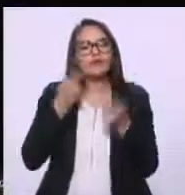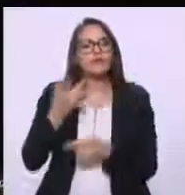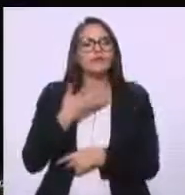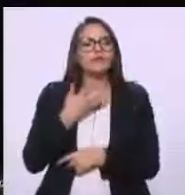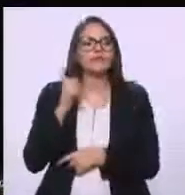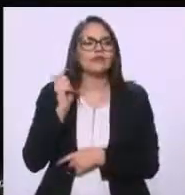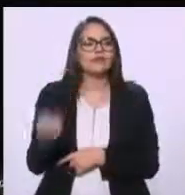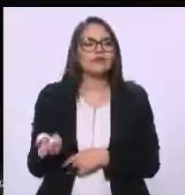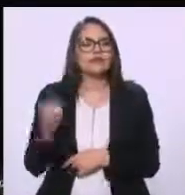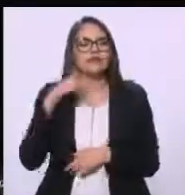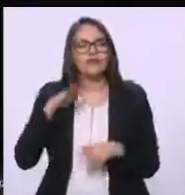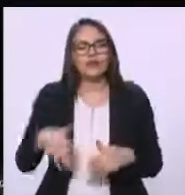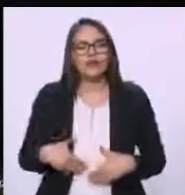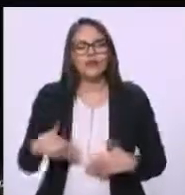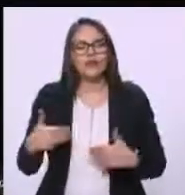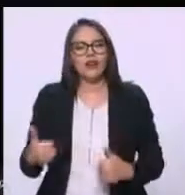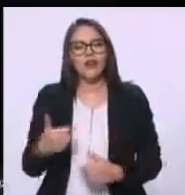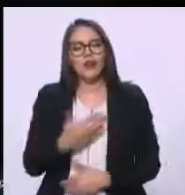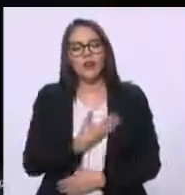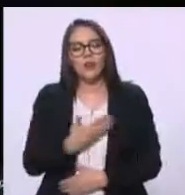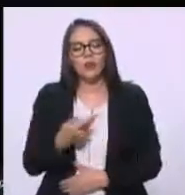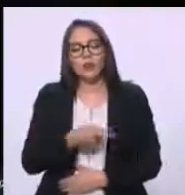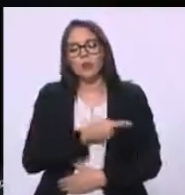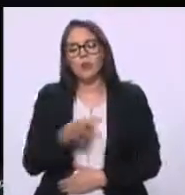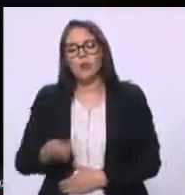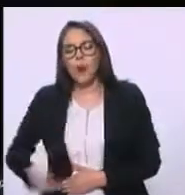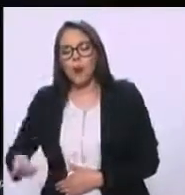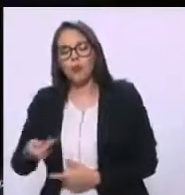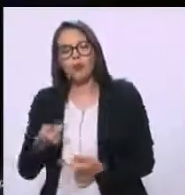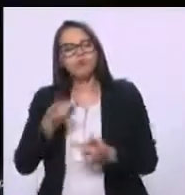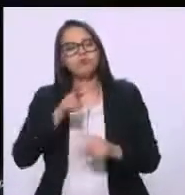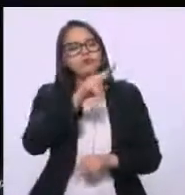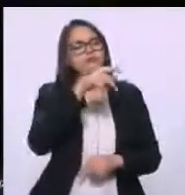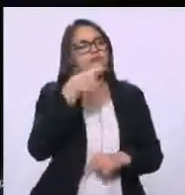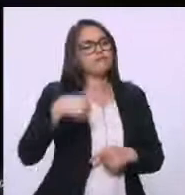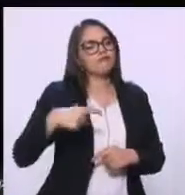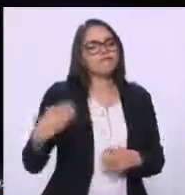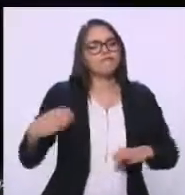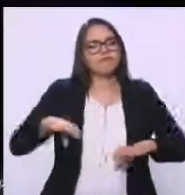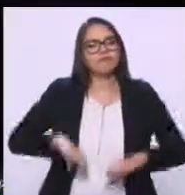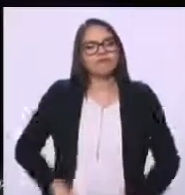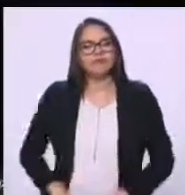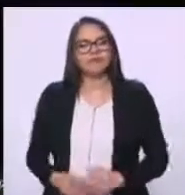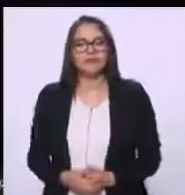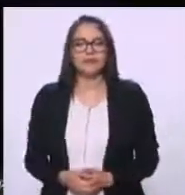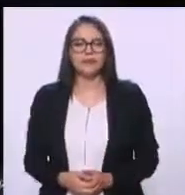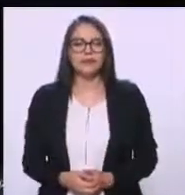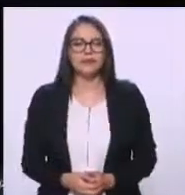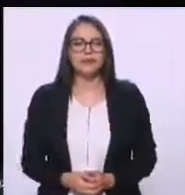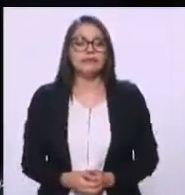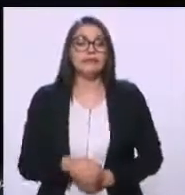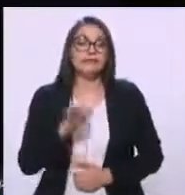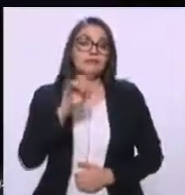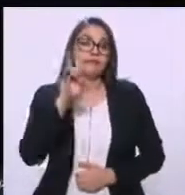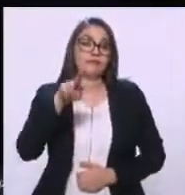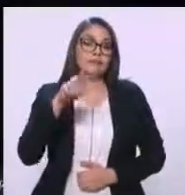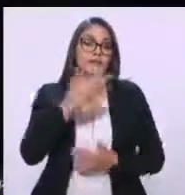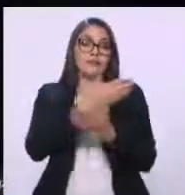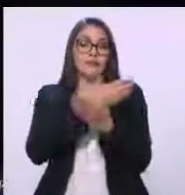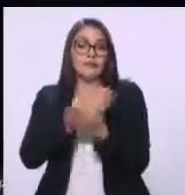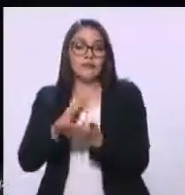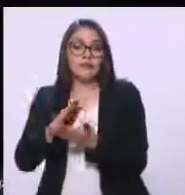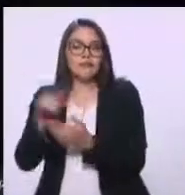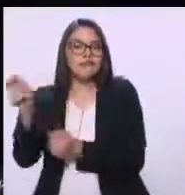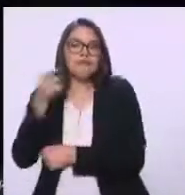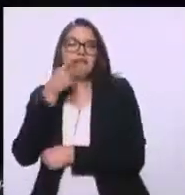el hambre de los pobres se volvieron ricos, Alberto. Sí, justamente es eso, y es que además son los argumentos que